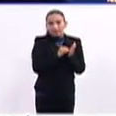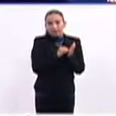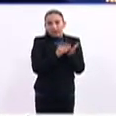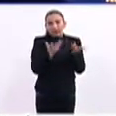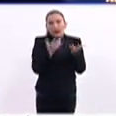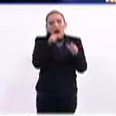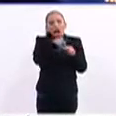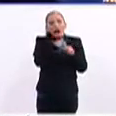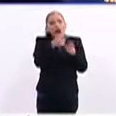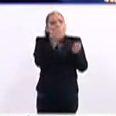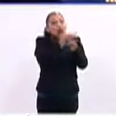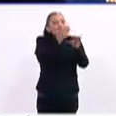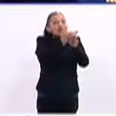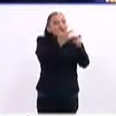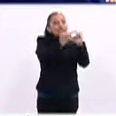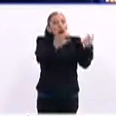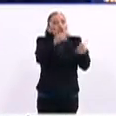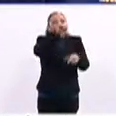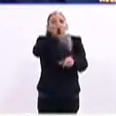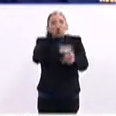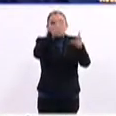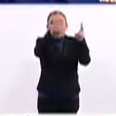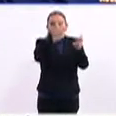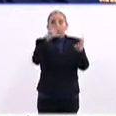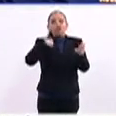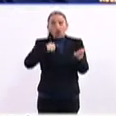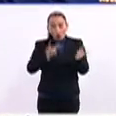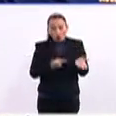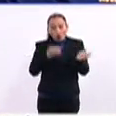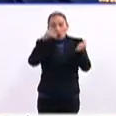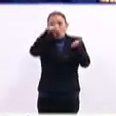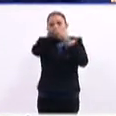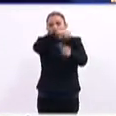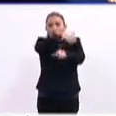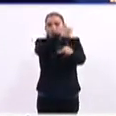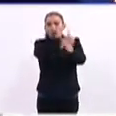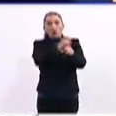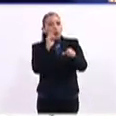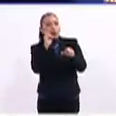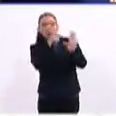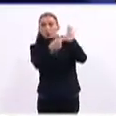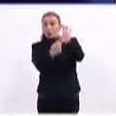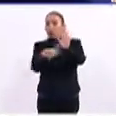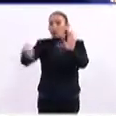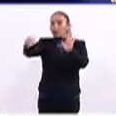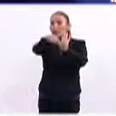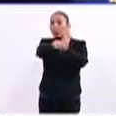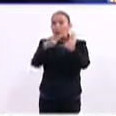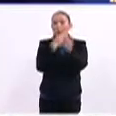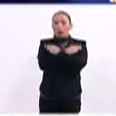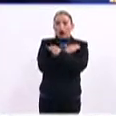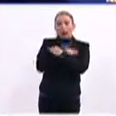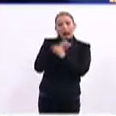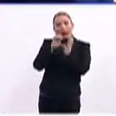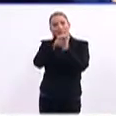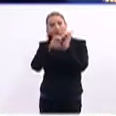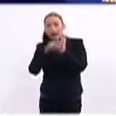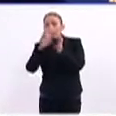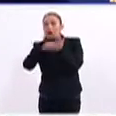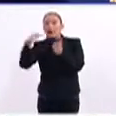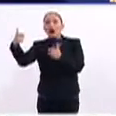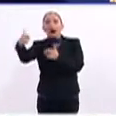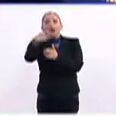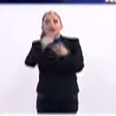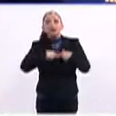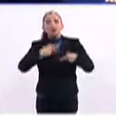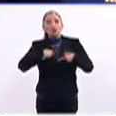de un momento histórico, de un tema. Yo lanzo esa propuesta y entonces se discute con la ética, la moral y los valores de